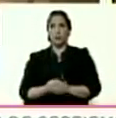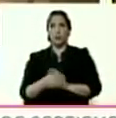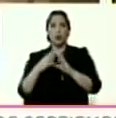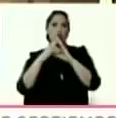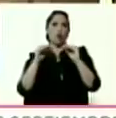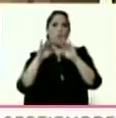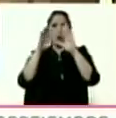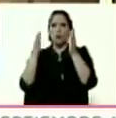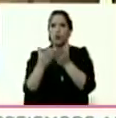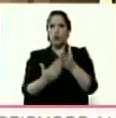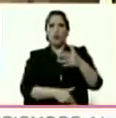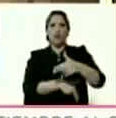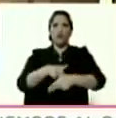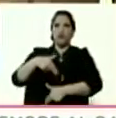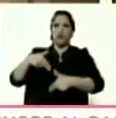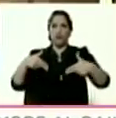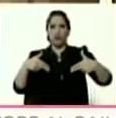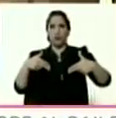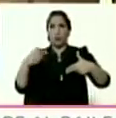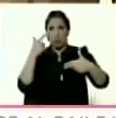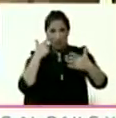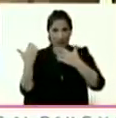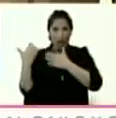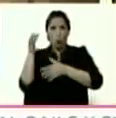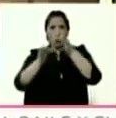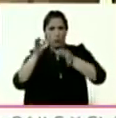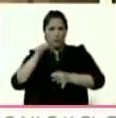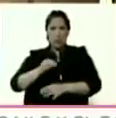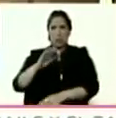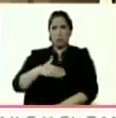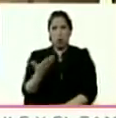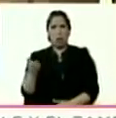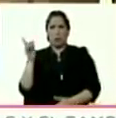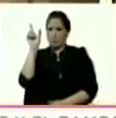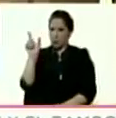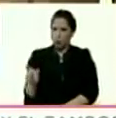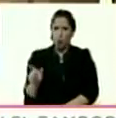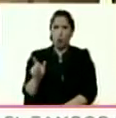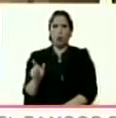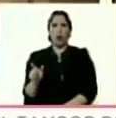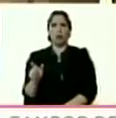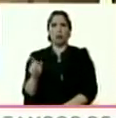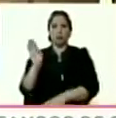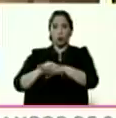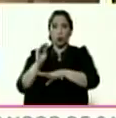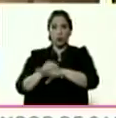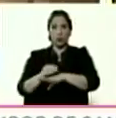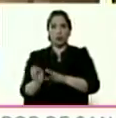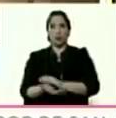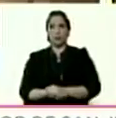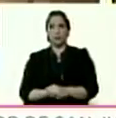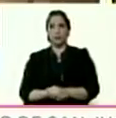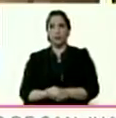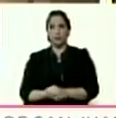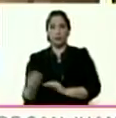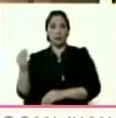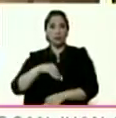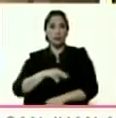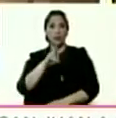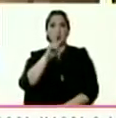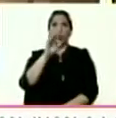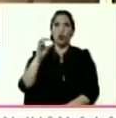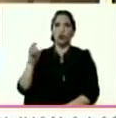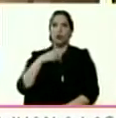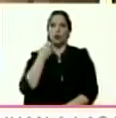mundo anda armado. Es decir, el señor Calderón Berti justifica a una persona que está sindicado de más de 200